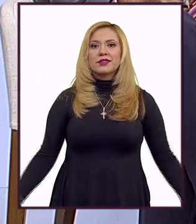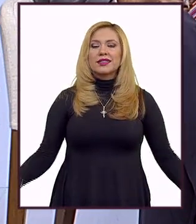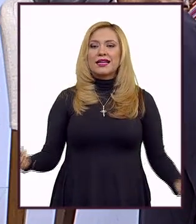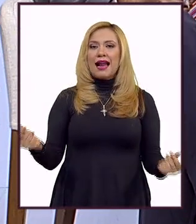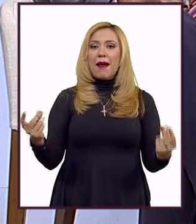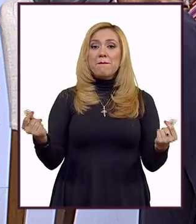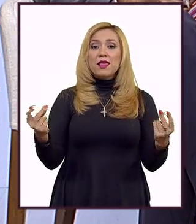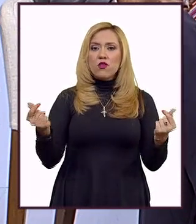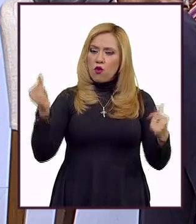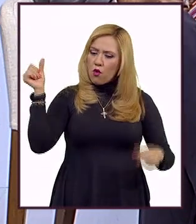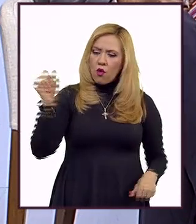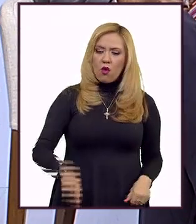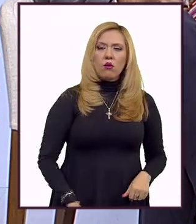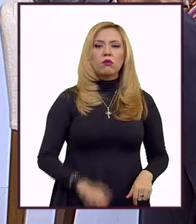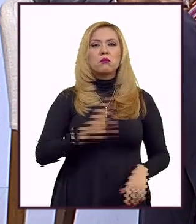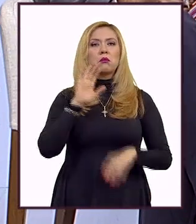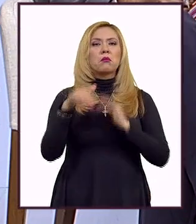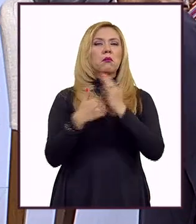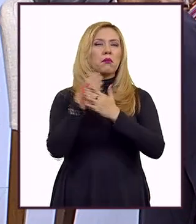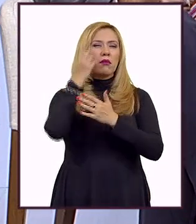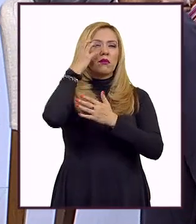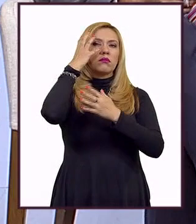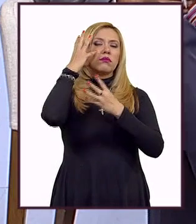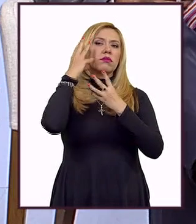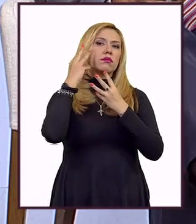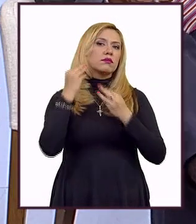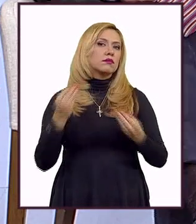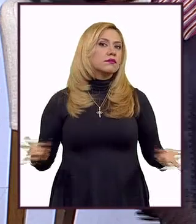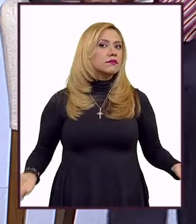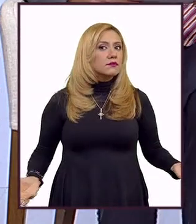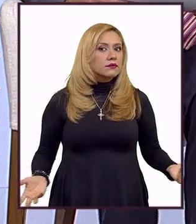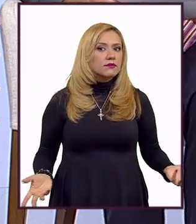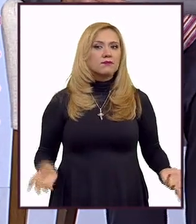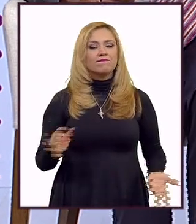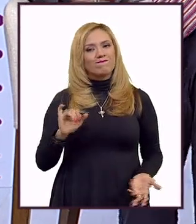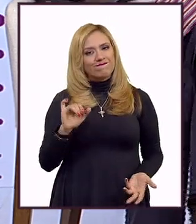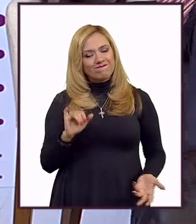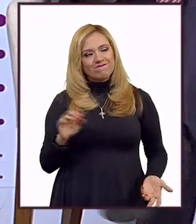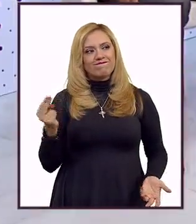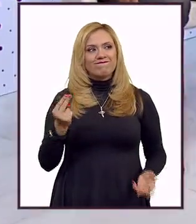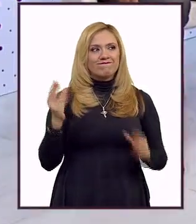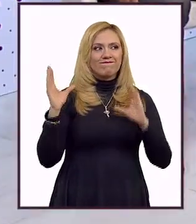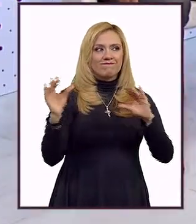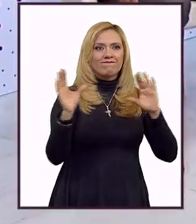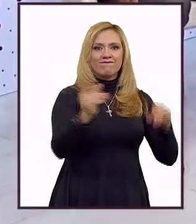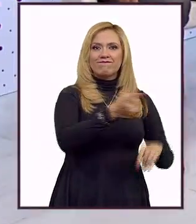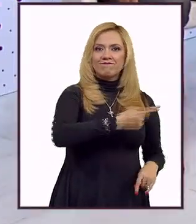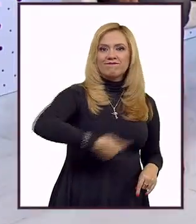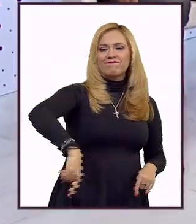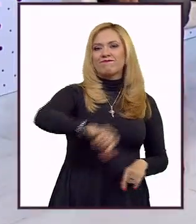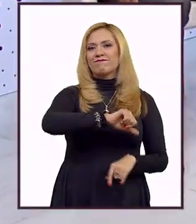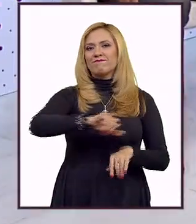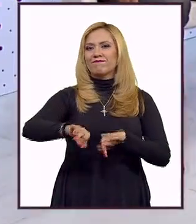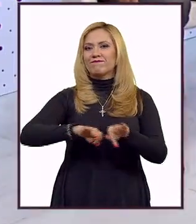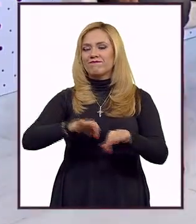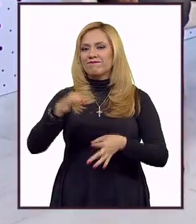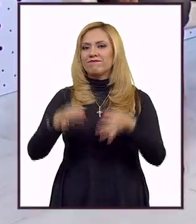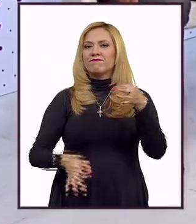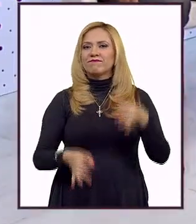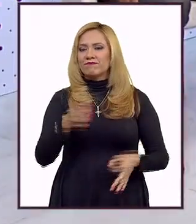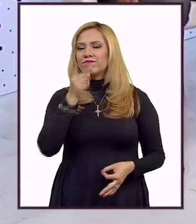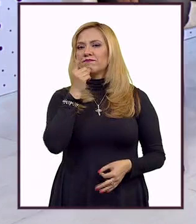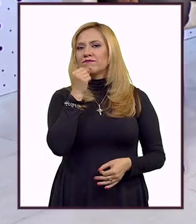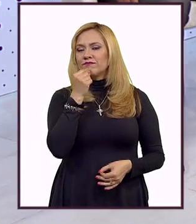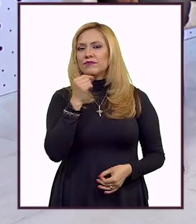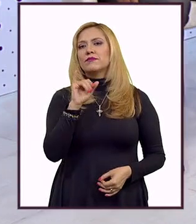para procesar por el delito de tortura. Claro. Sí, la capacitación aquí de los operadores jurídicos también es muy relevante, ¿no? Y justo también es una